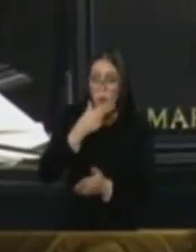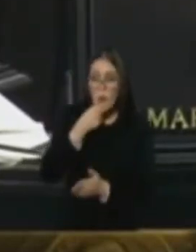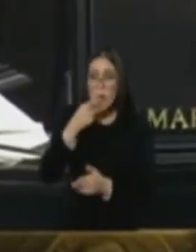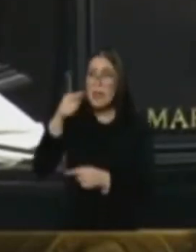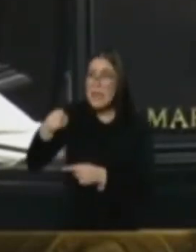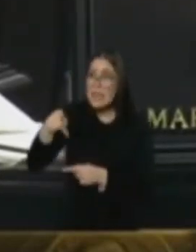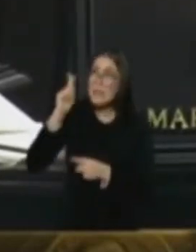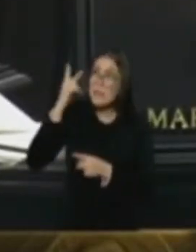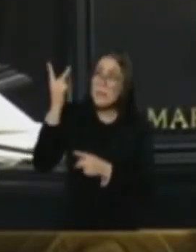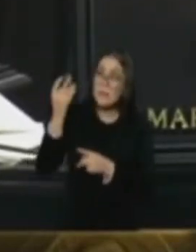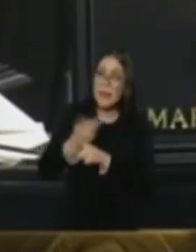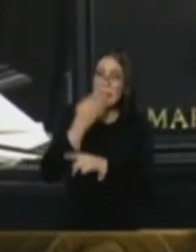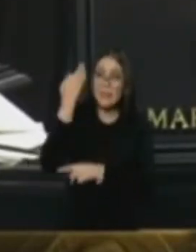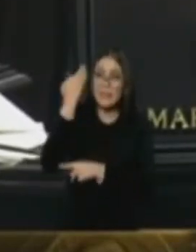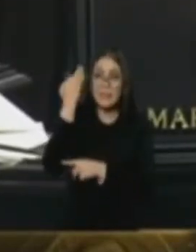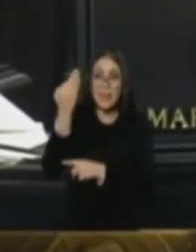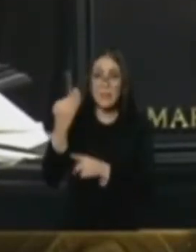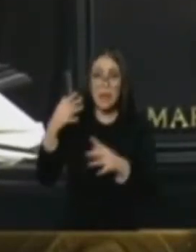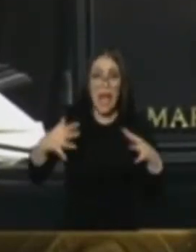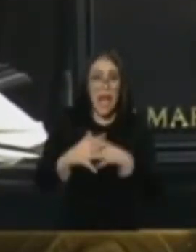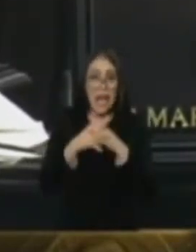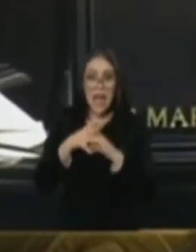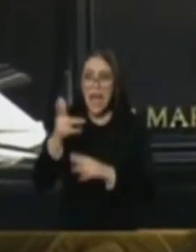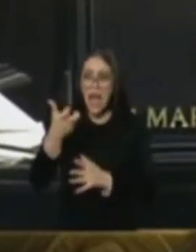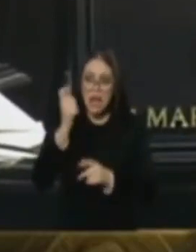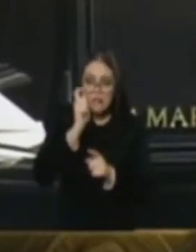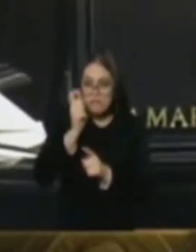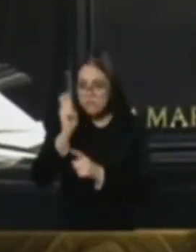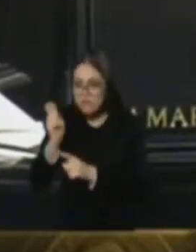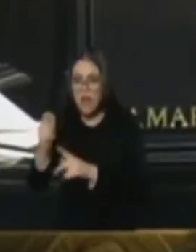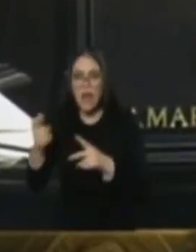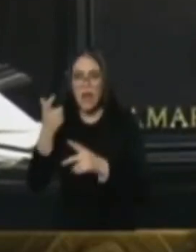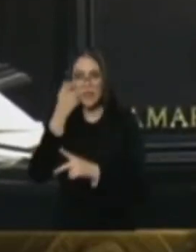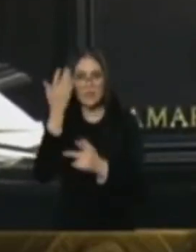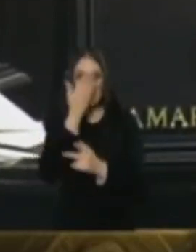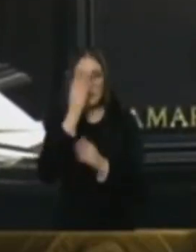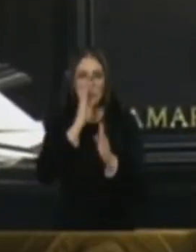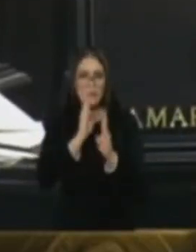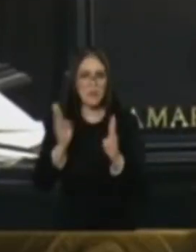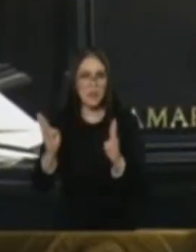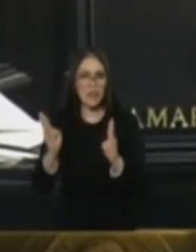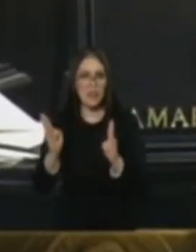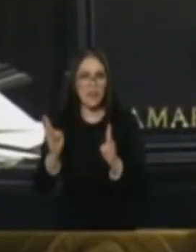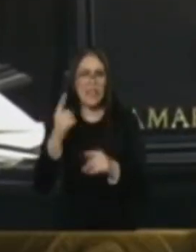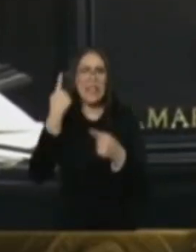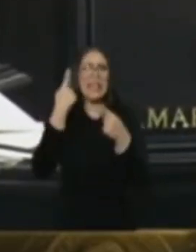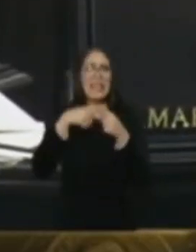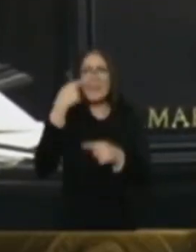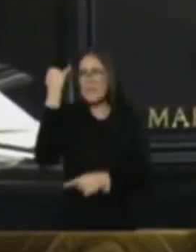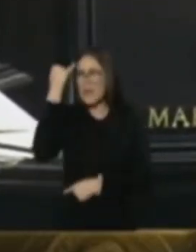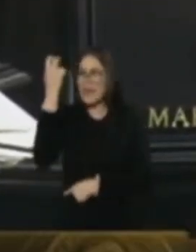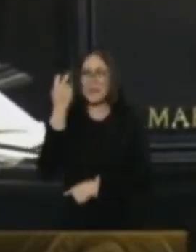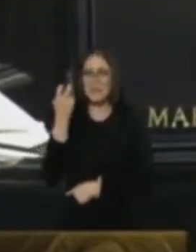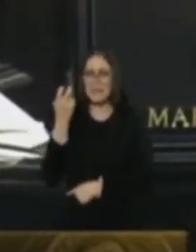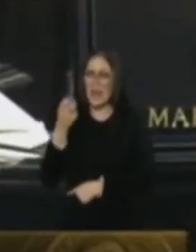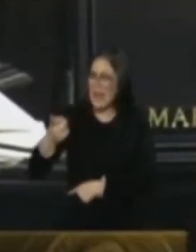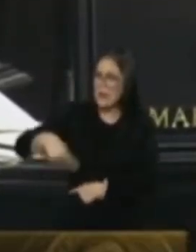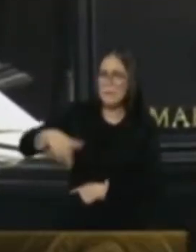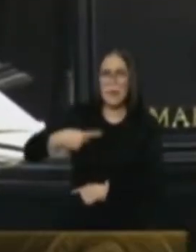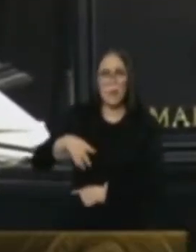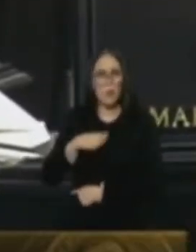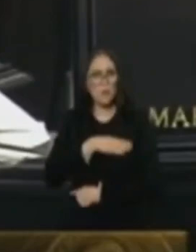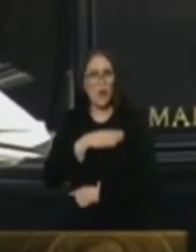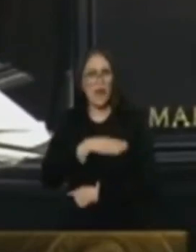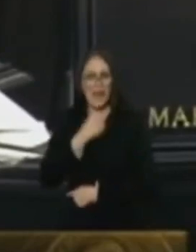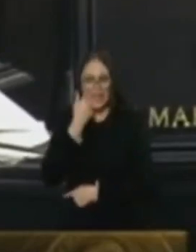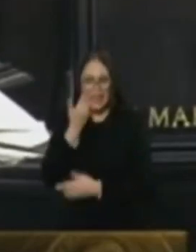una biblioteca. ¿Cuándo se había visto?, se pregunta. Esta gente es buena, esta gente tiene voluntad de paz,